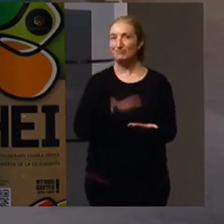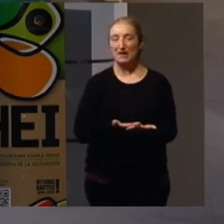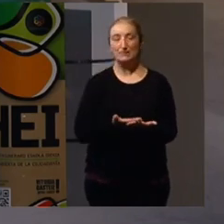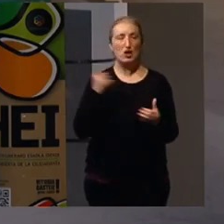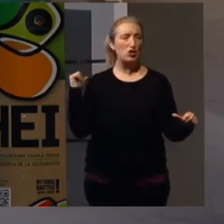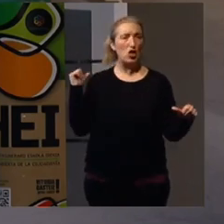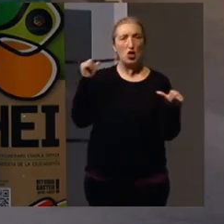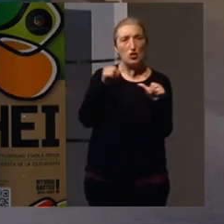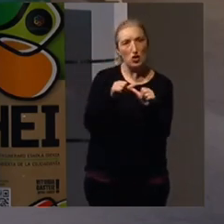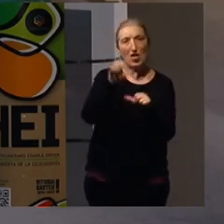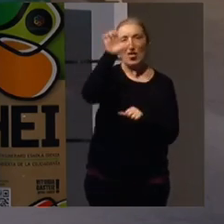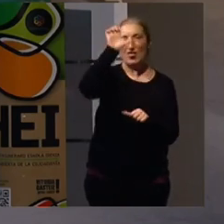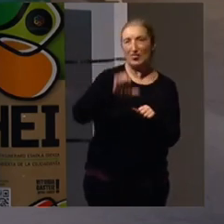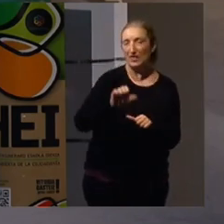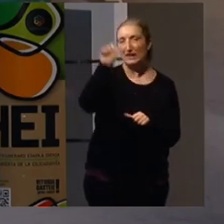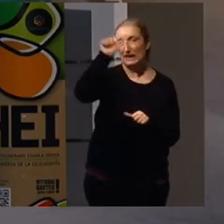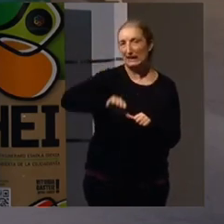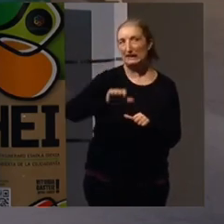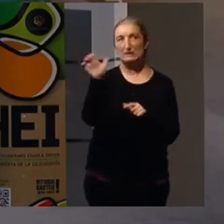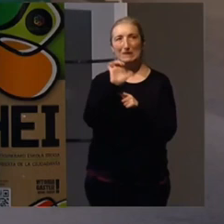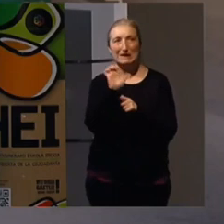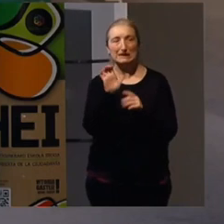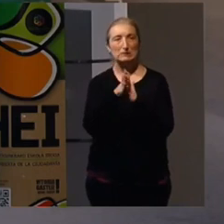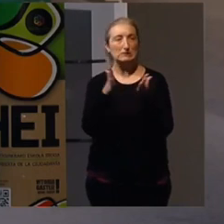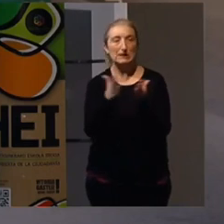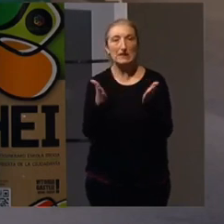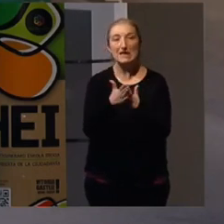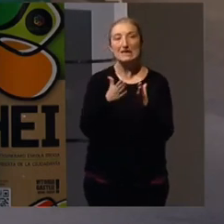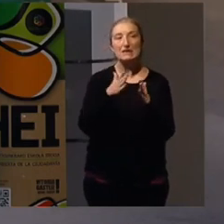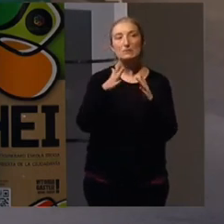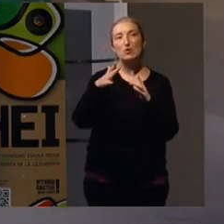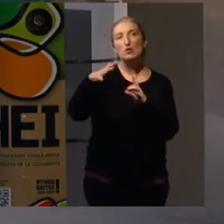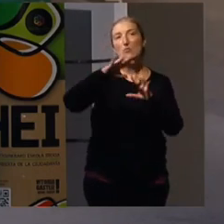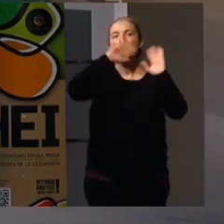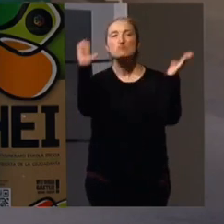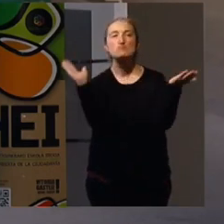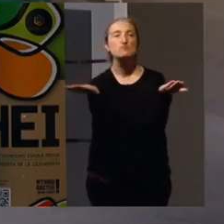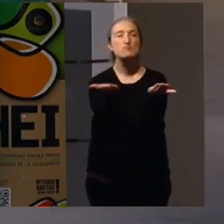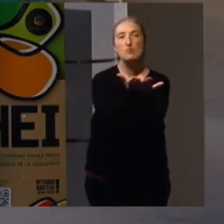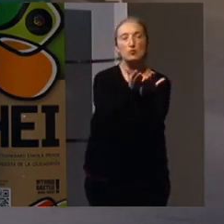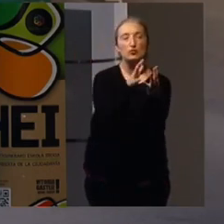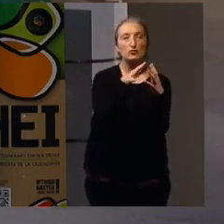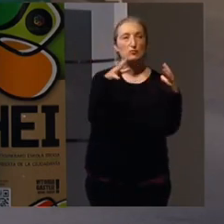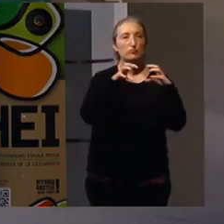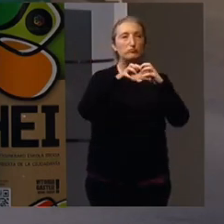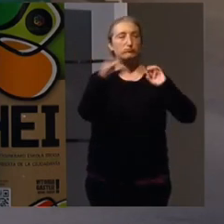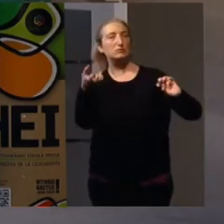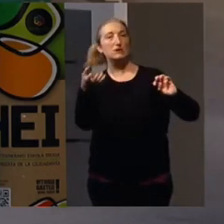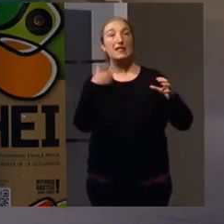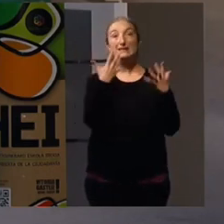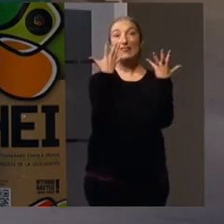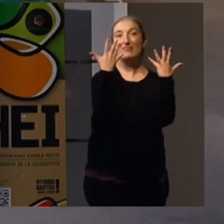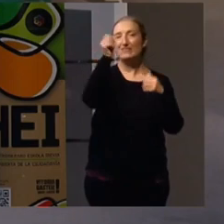la ficción, tenemos muchísimos ejemplos de escenarios distópicos. Es decir, si yo os digo que me digáis